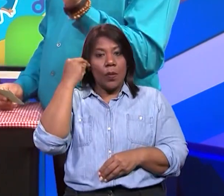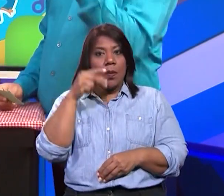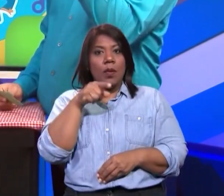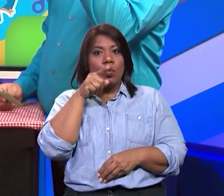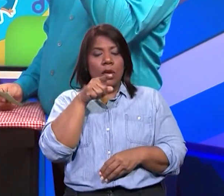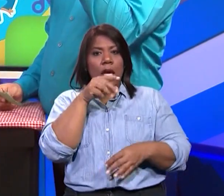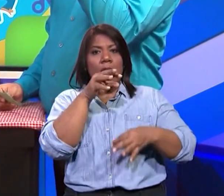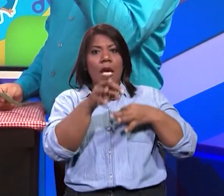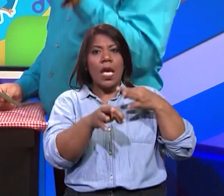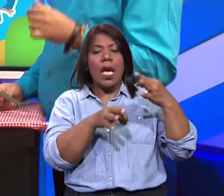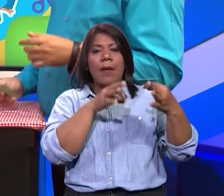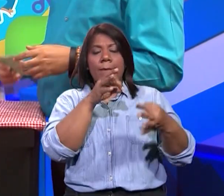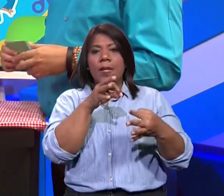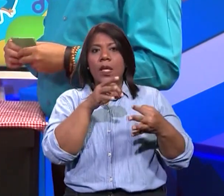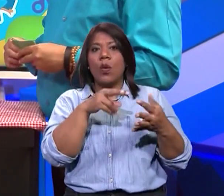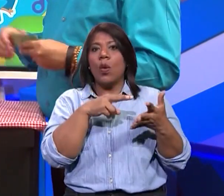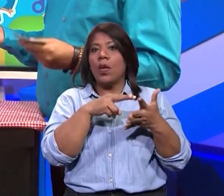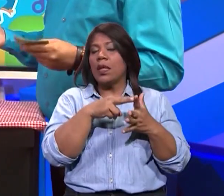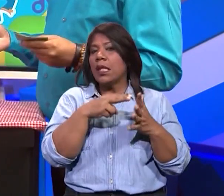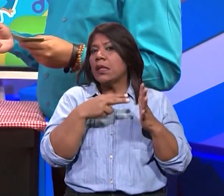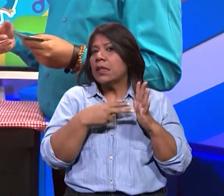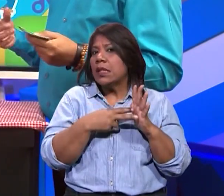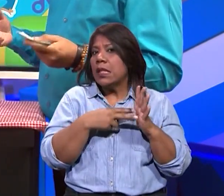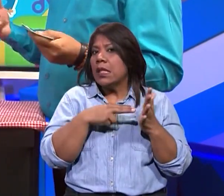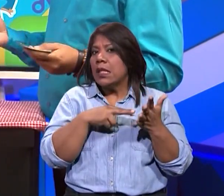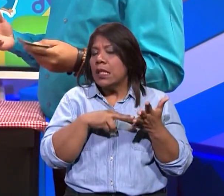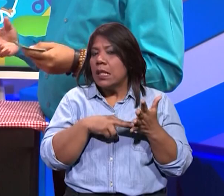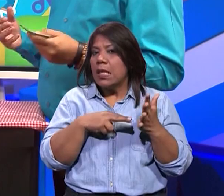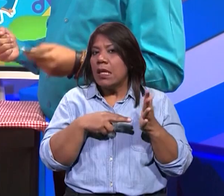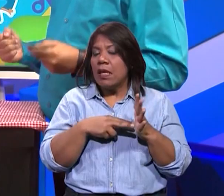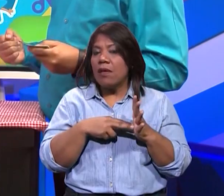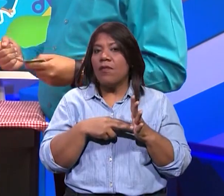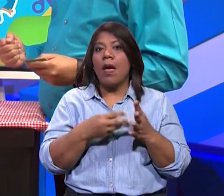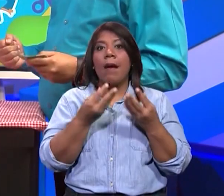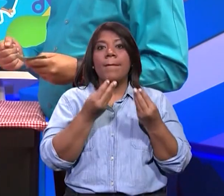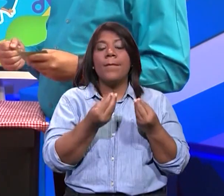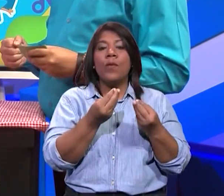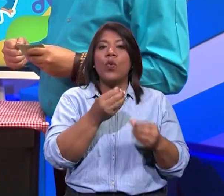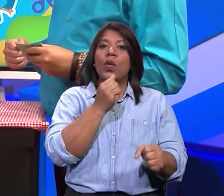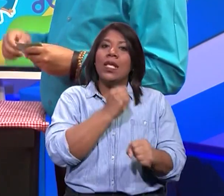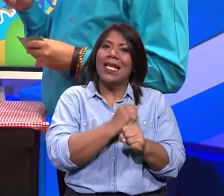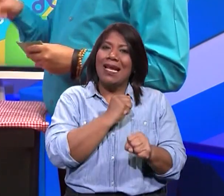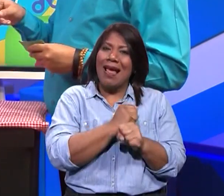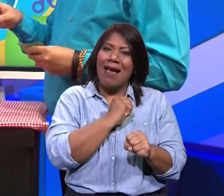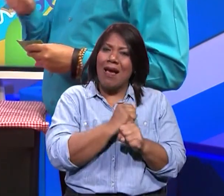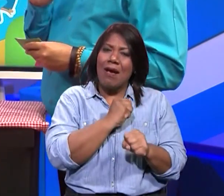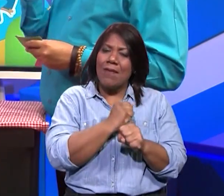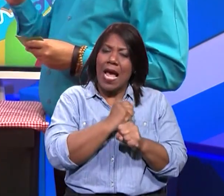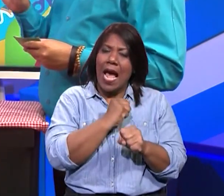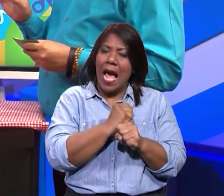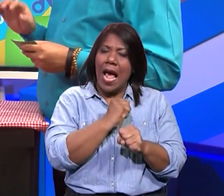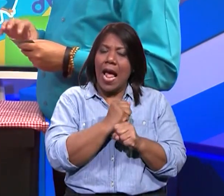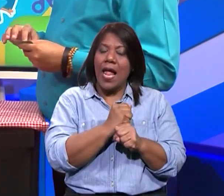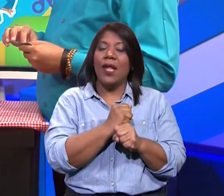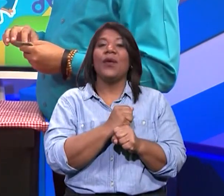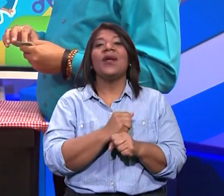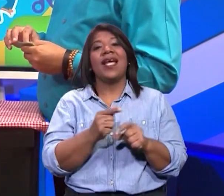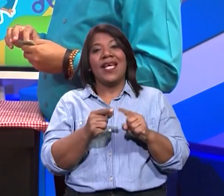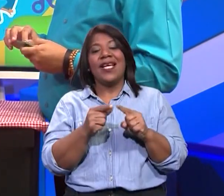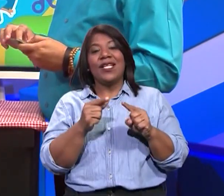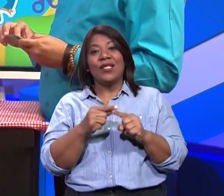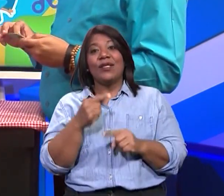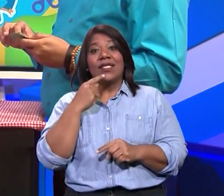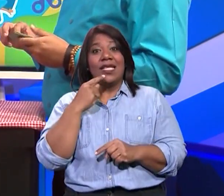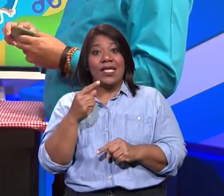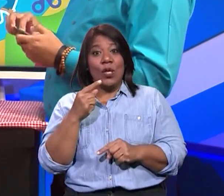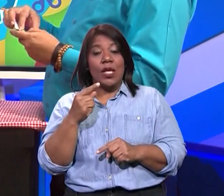dio la definición de que eran abejas trabajadoras. Muy bien. Y ahí, sí, correcto. En la definición lo